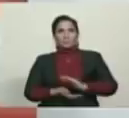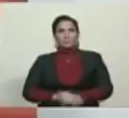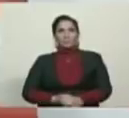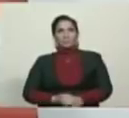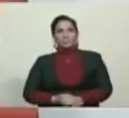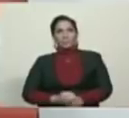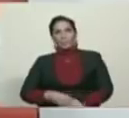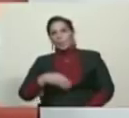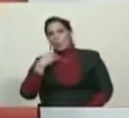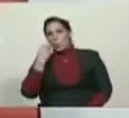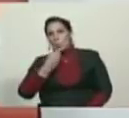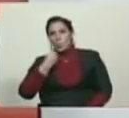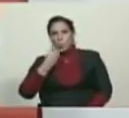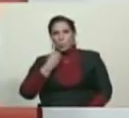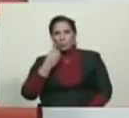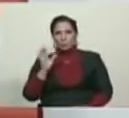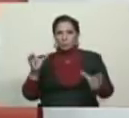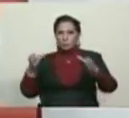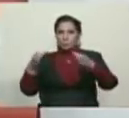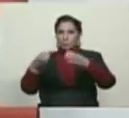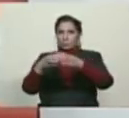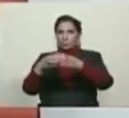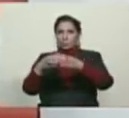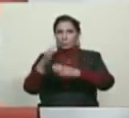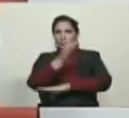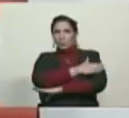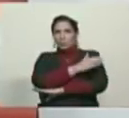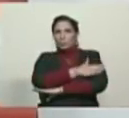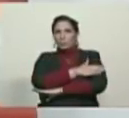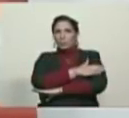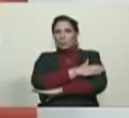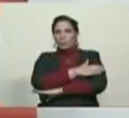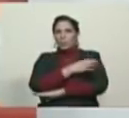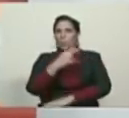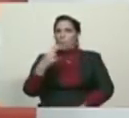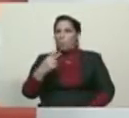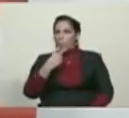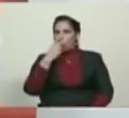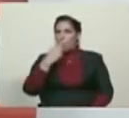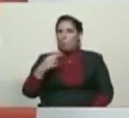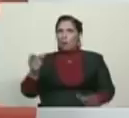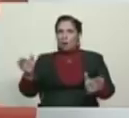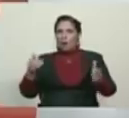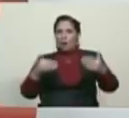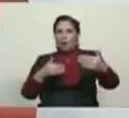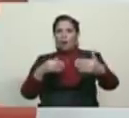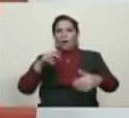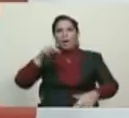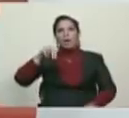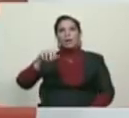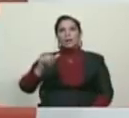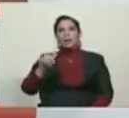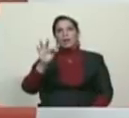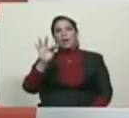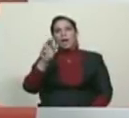La juventud de la derecha huele a, ¿cómo se llama eso que meten en los cajones? Naftalina.